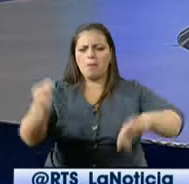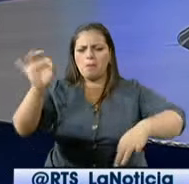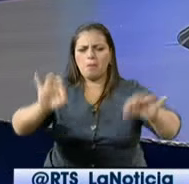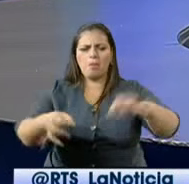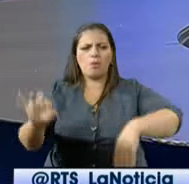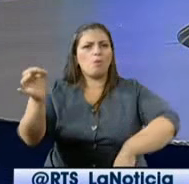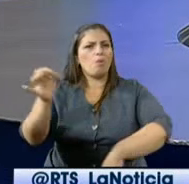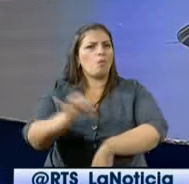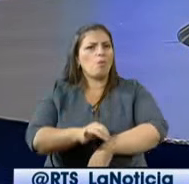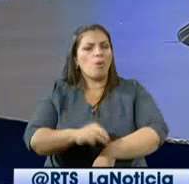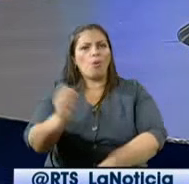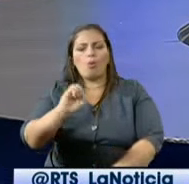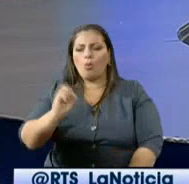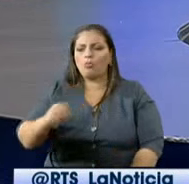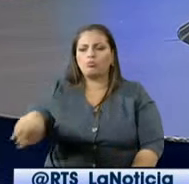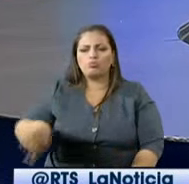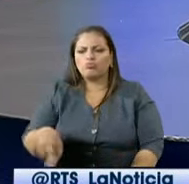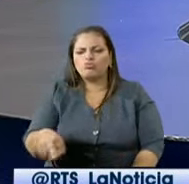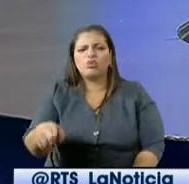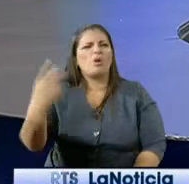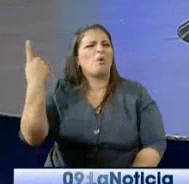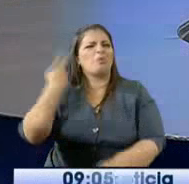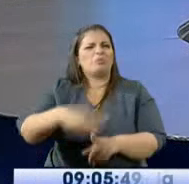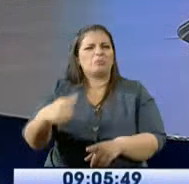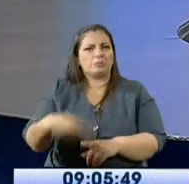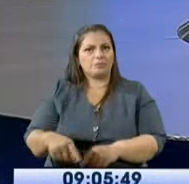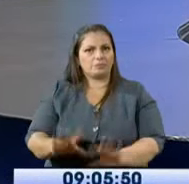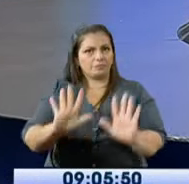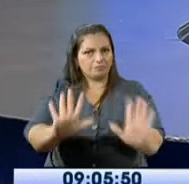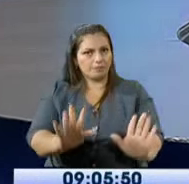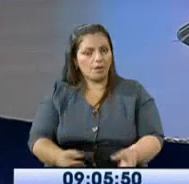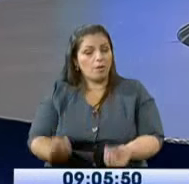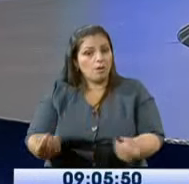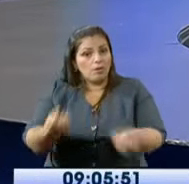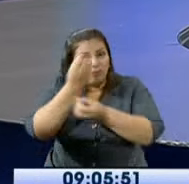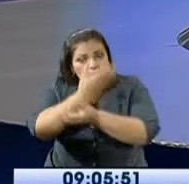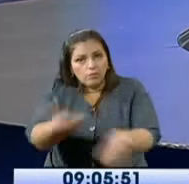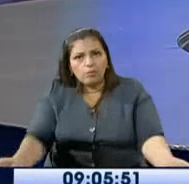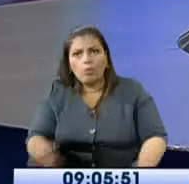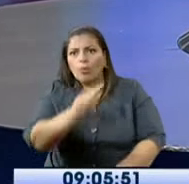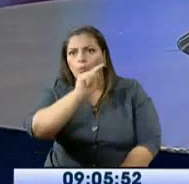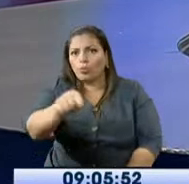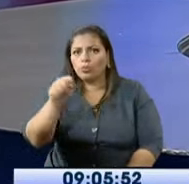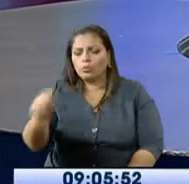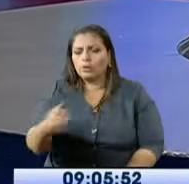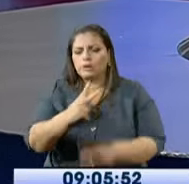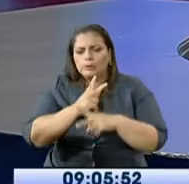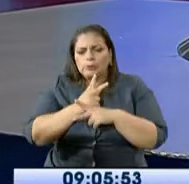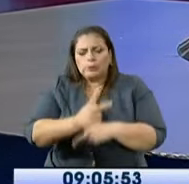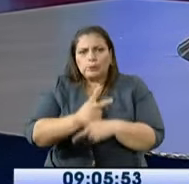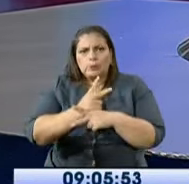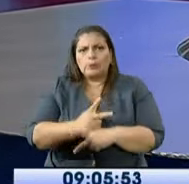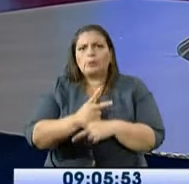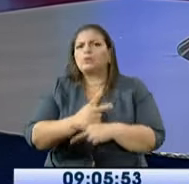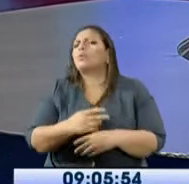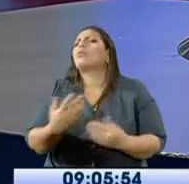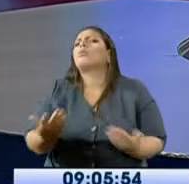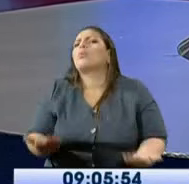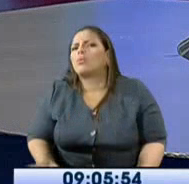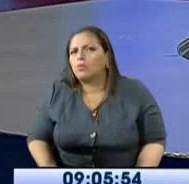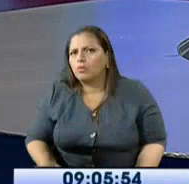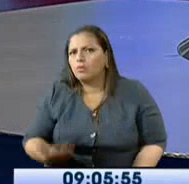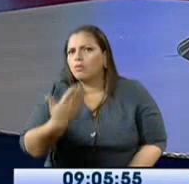graves enfermedades. En la siguiente nota les contamos de cuál debe cuidarse por los virus que transmite y de otro que solo ocasiona